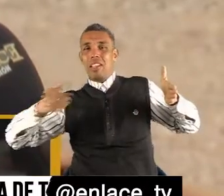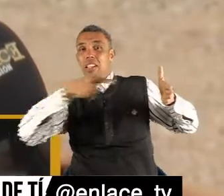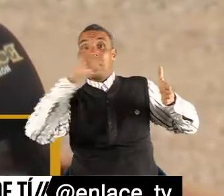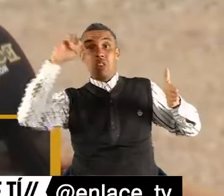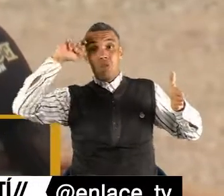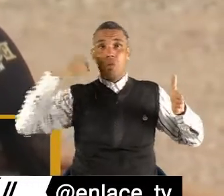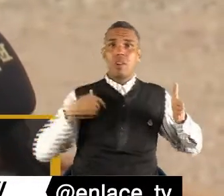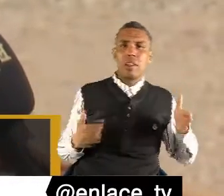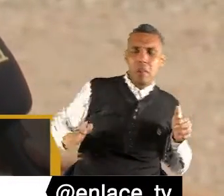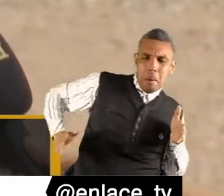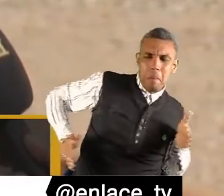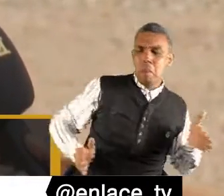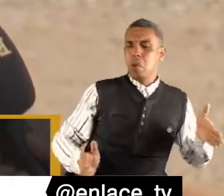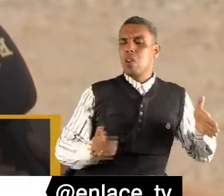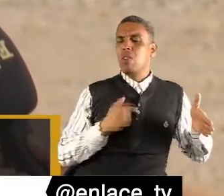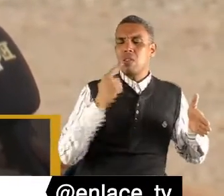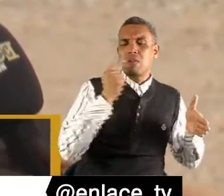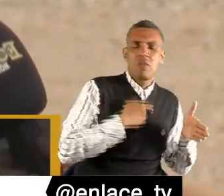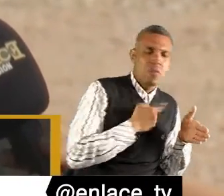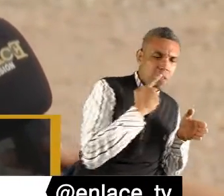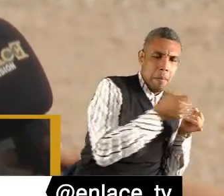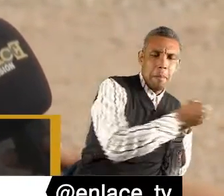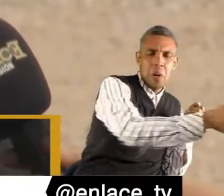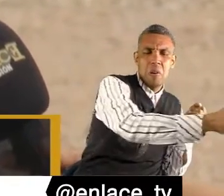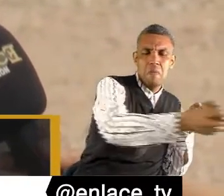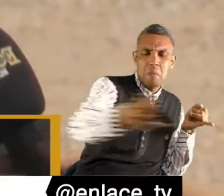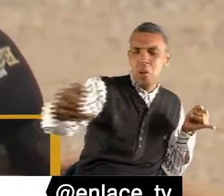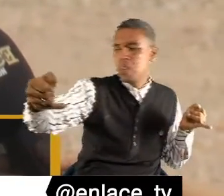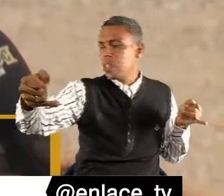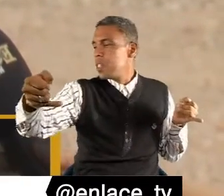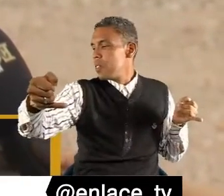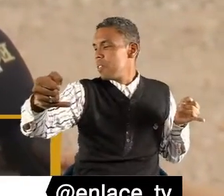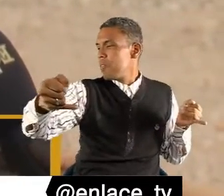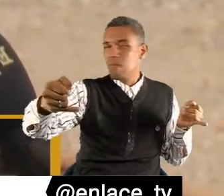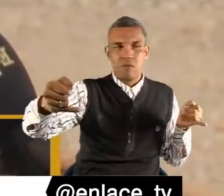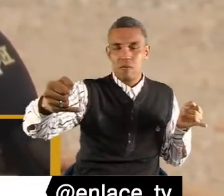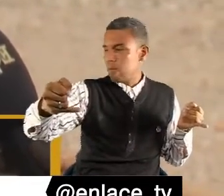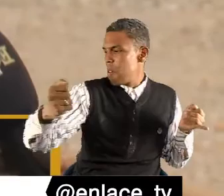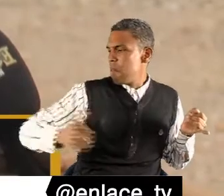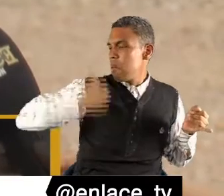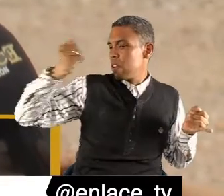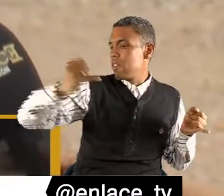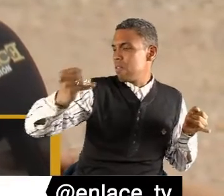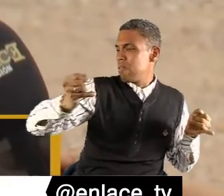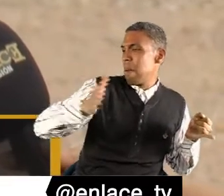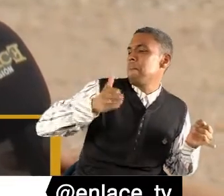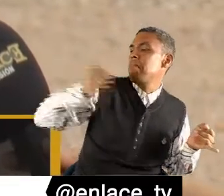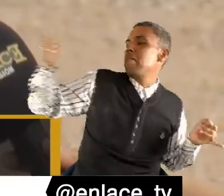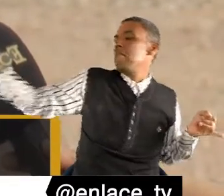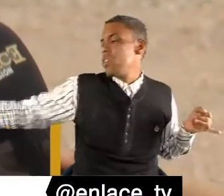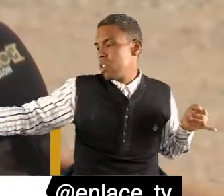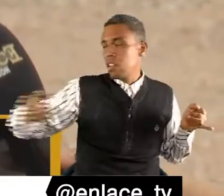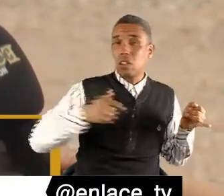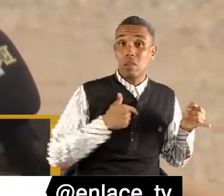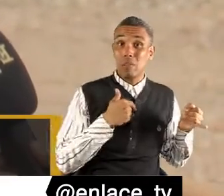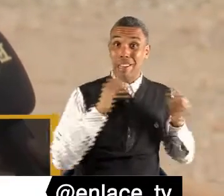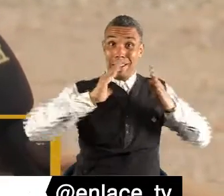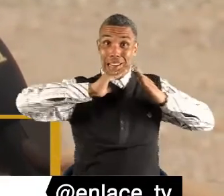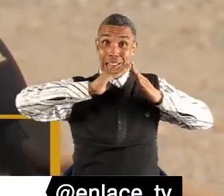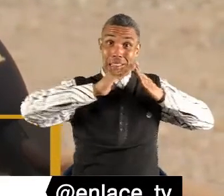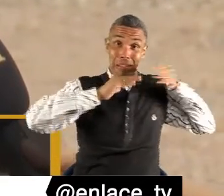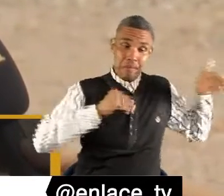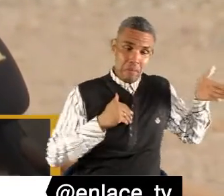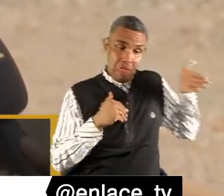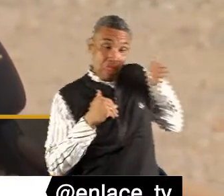288 árboles, tenía 6 reses, me las tiraron a la carretera sin responsabilidad ninguna, 40 gallinas